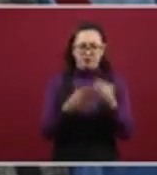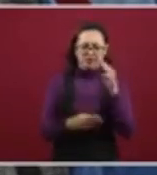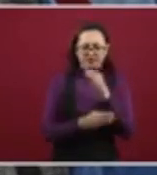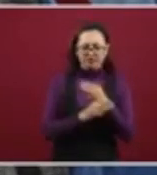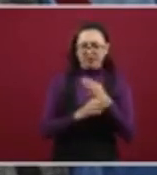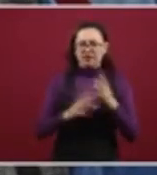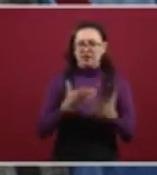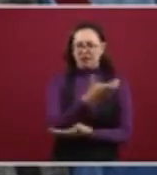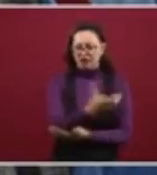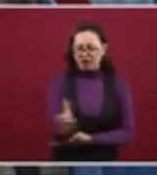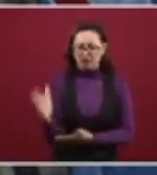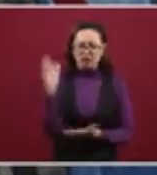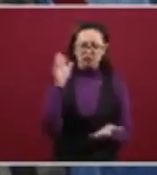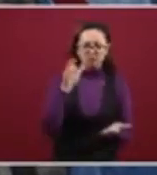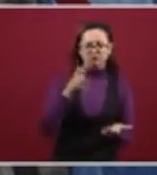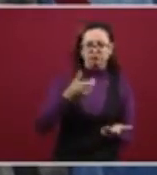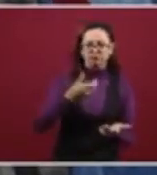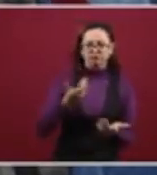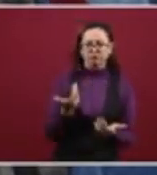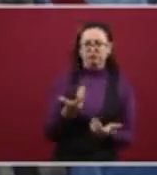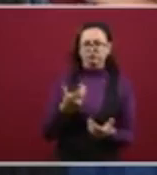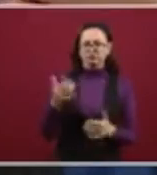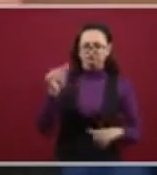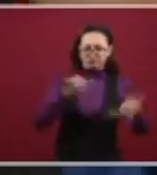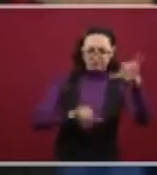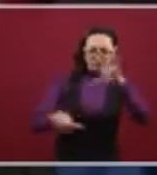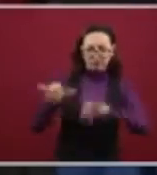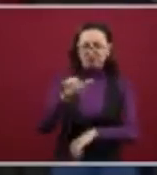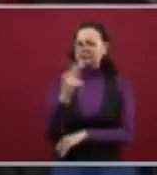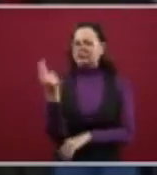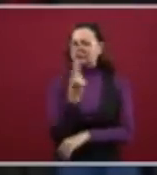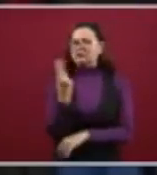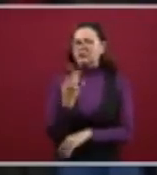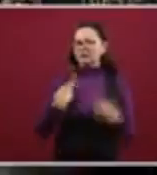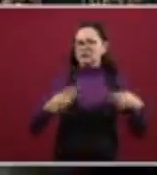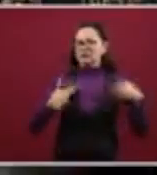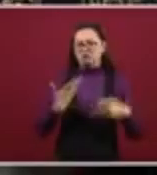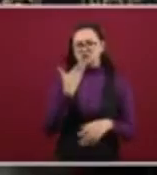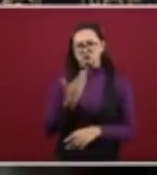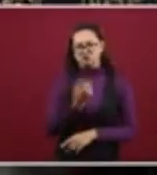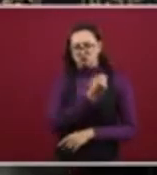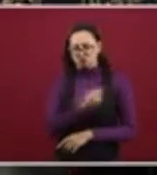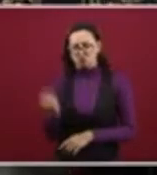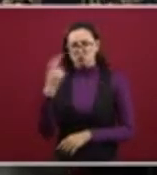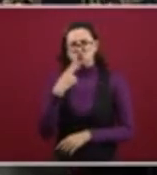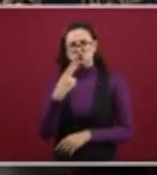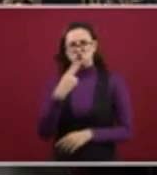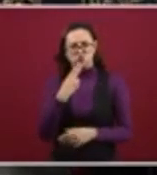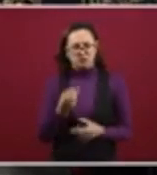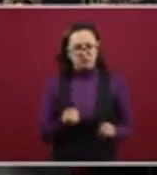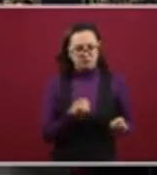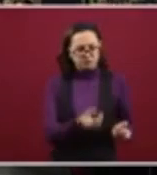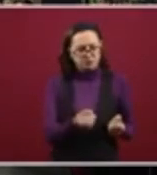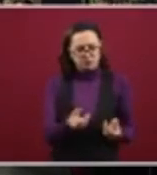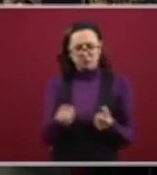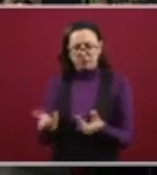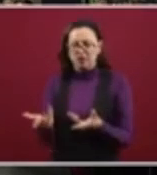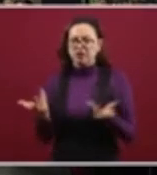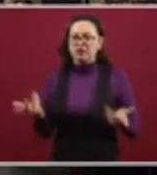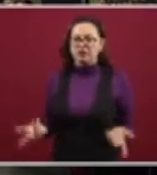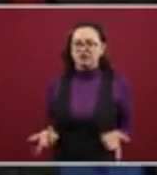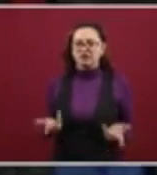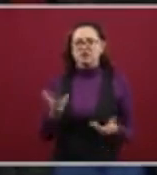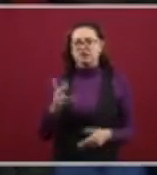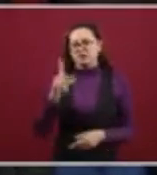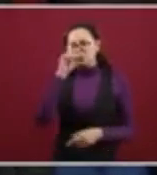necesitan técnicos y pues nos están diciendo de que las recomendaciones las dan las mismas